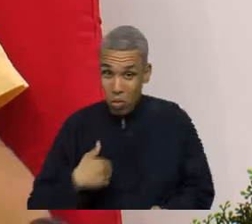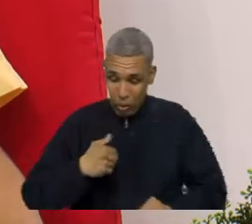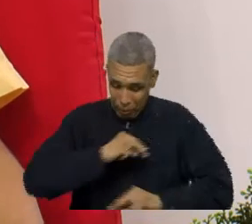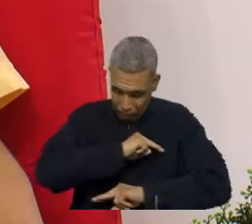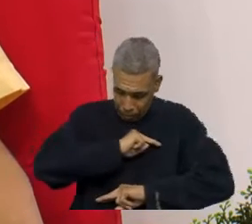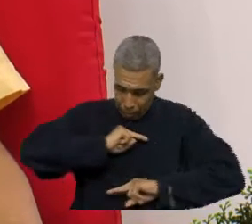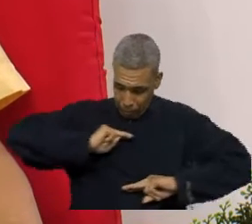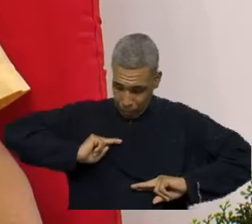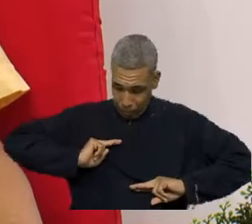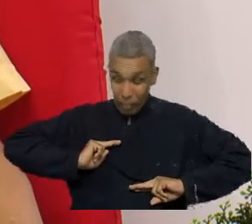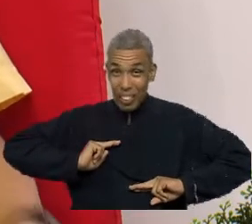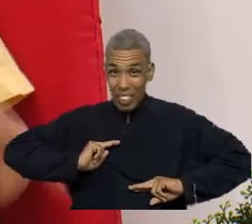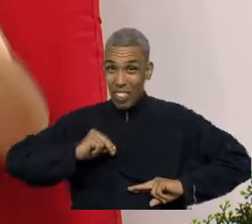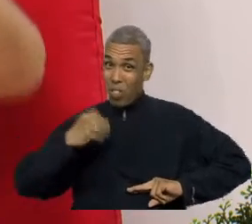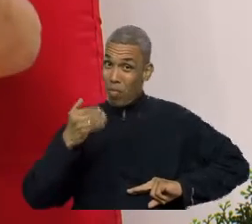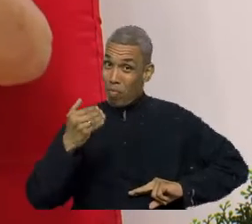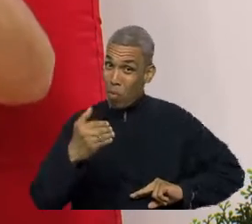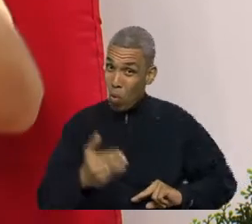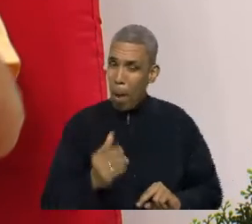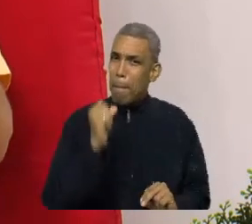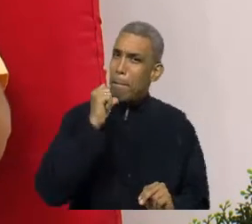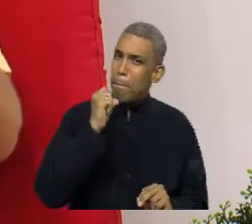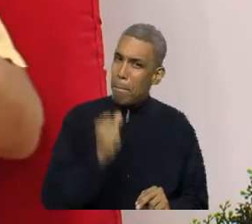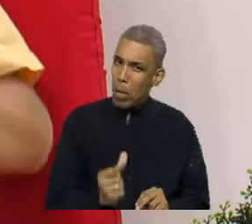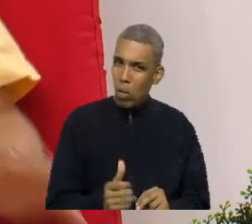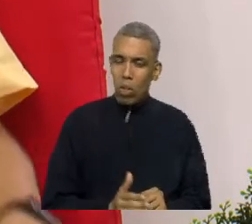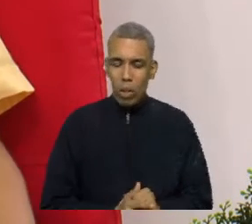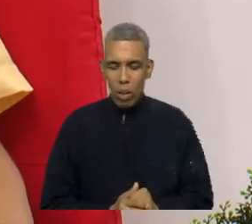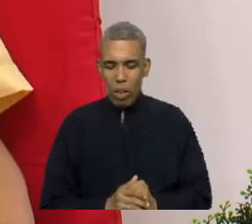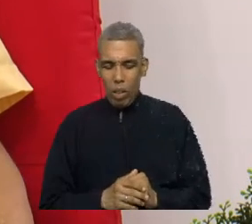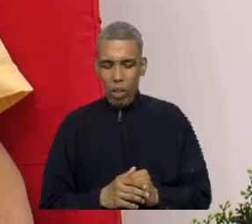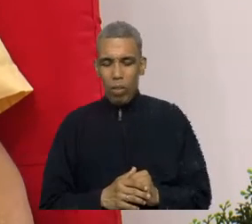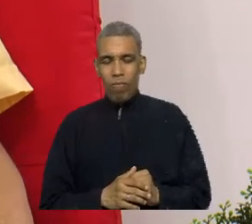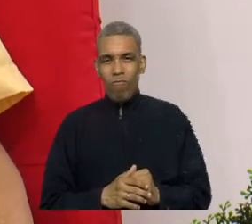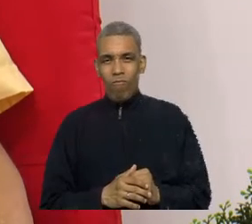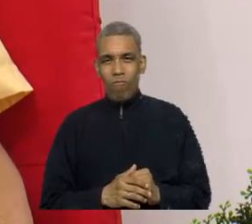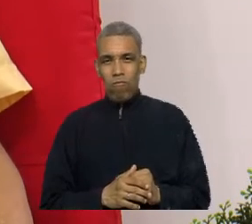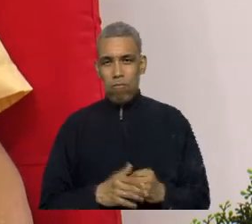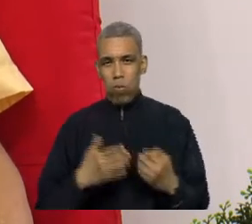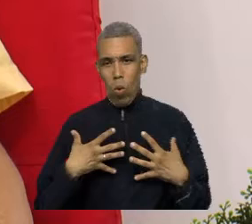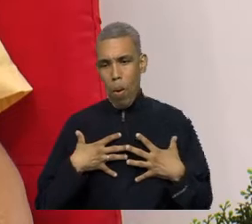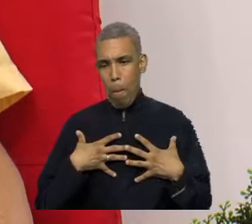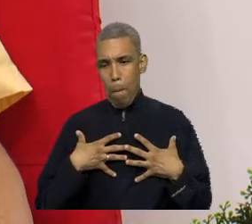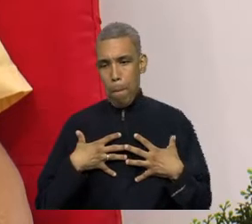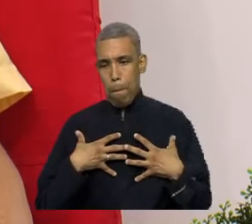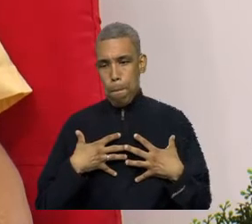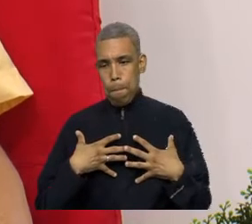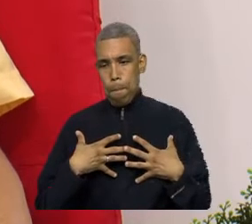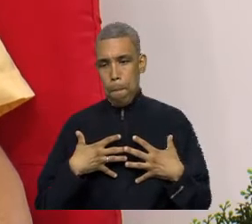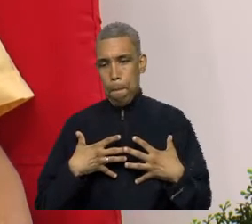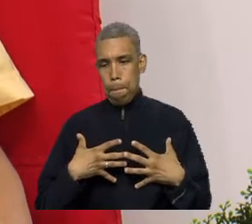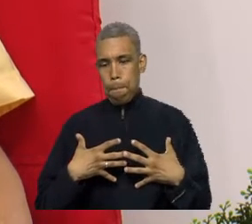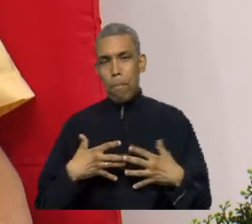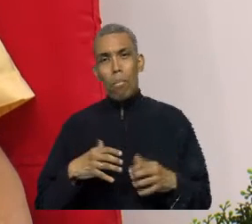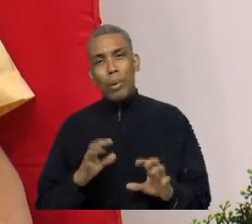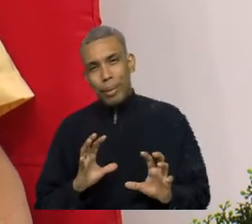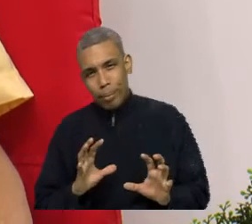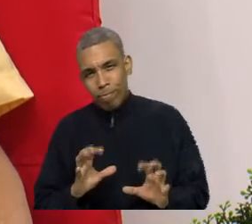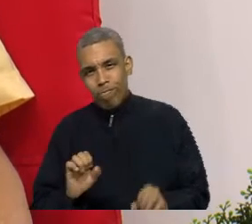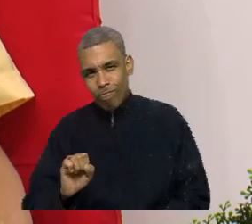llama tórax en tonel, ¿sí? Porque es todo redondito. Entonces este niño es como